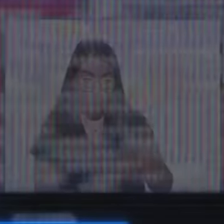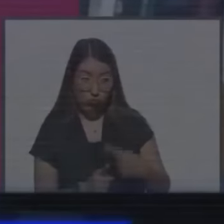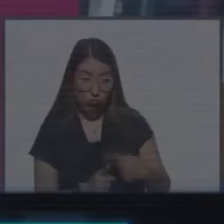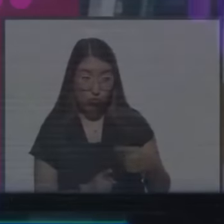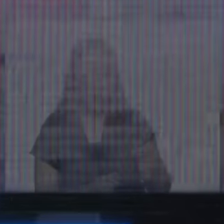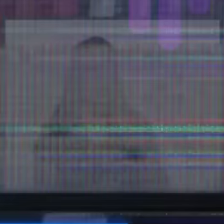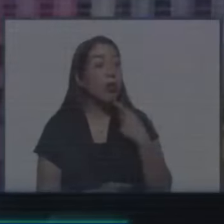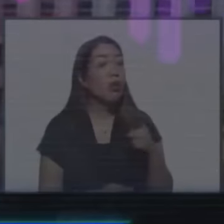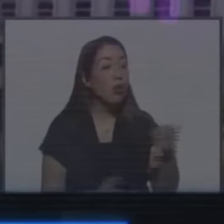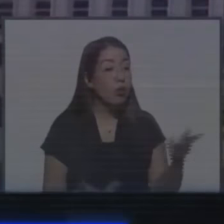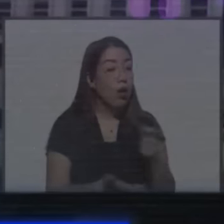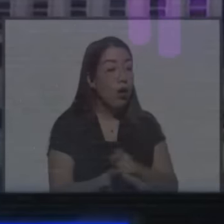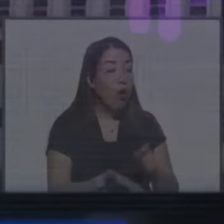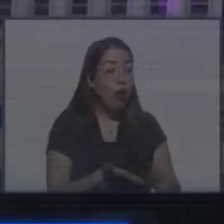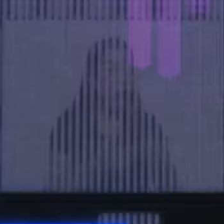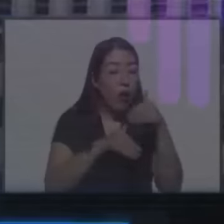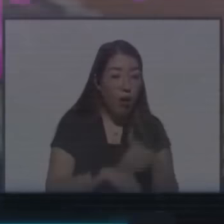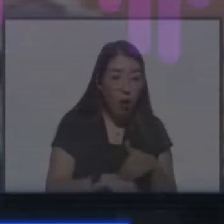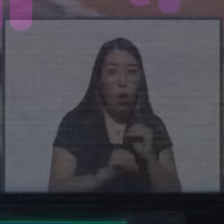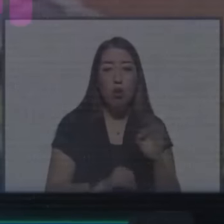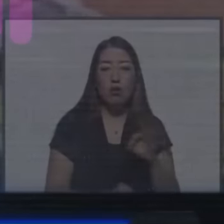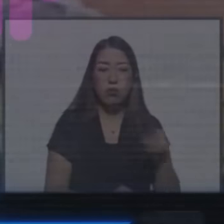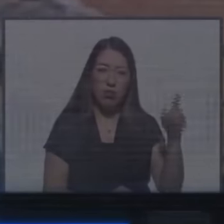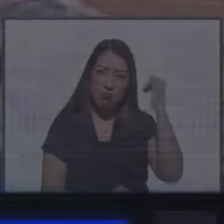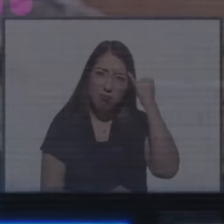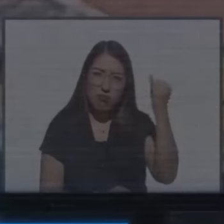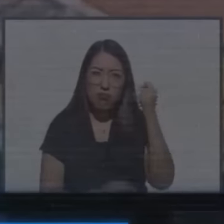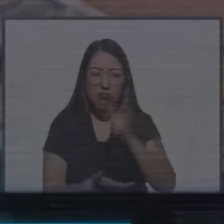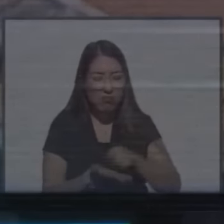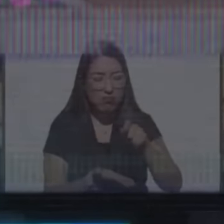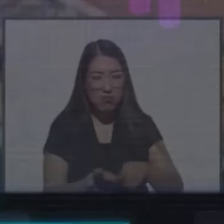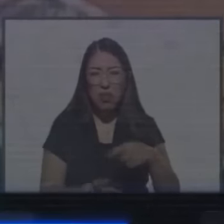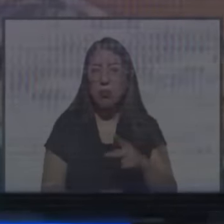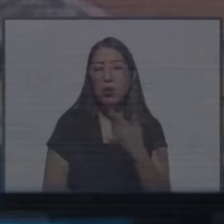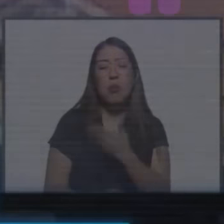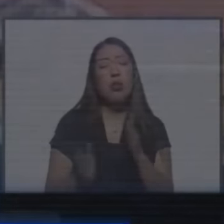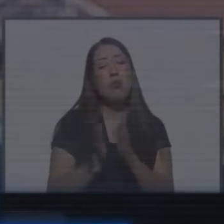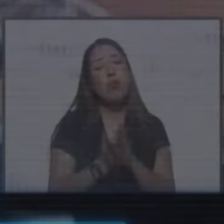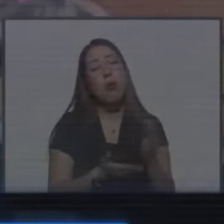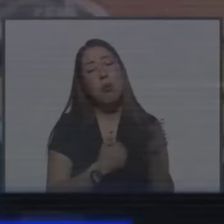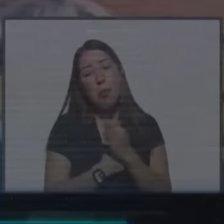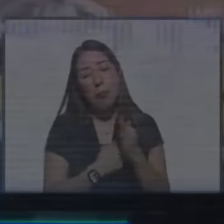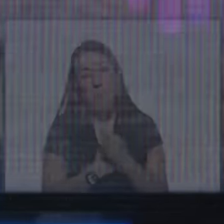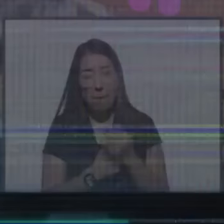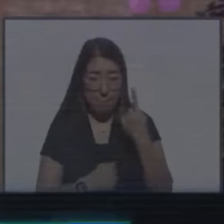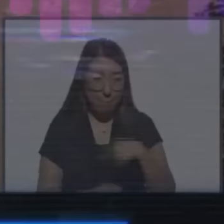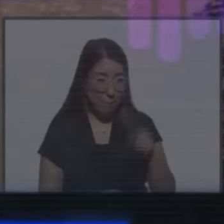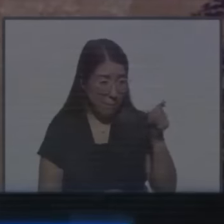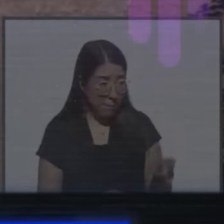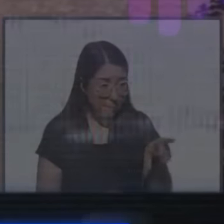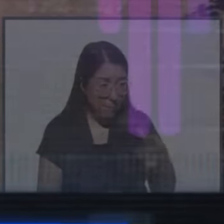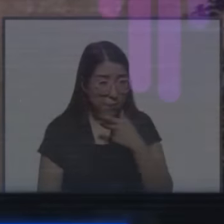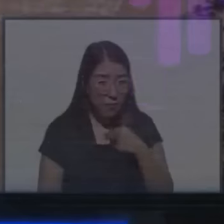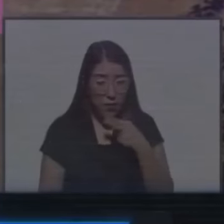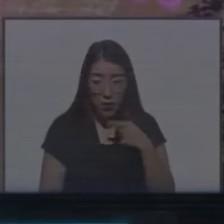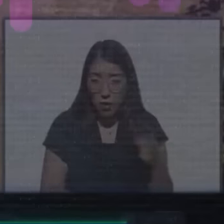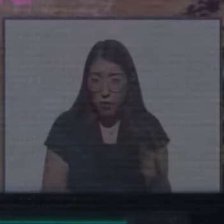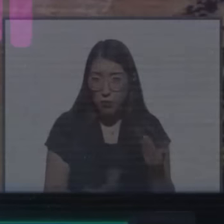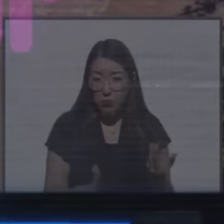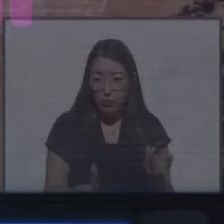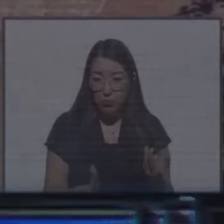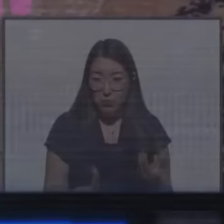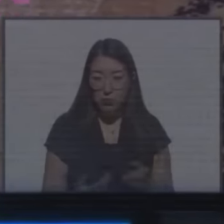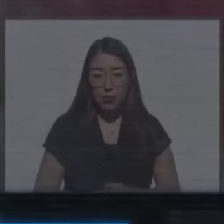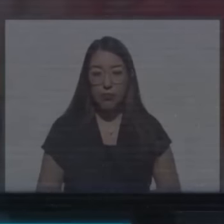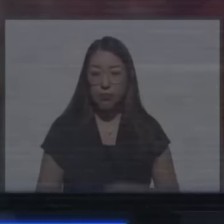de su imaginación, pero es una carta que está salida de la realidad, pidiendo compasión. Es un, para un criminal, como no se ve él,